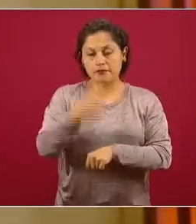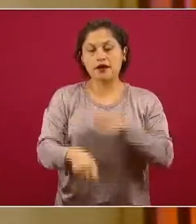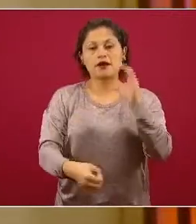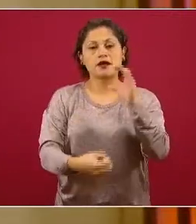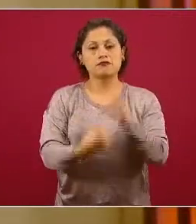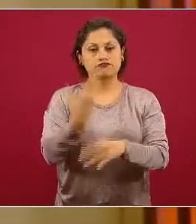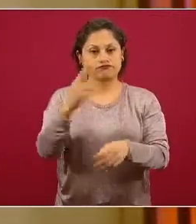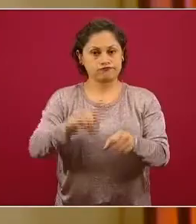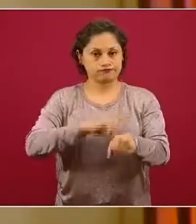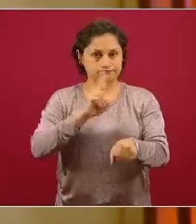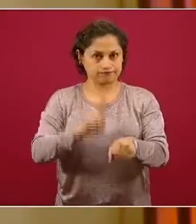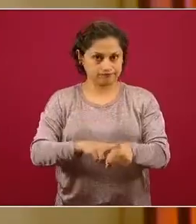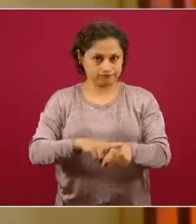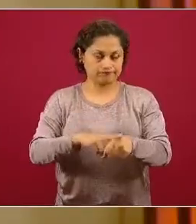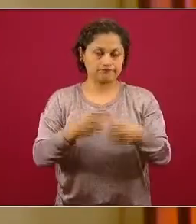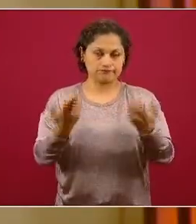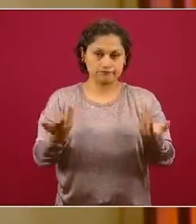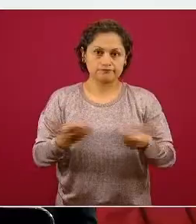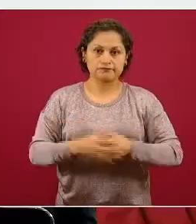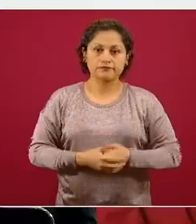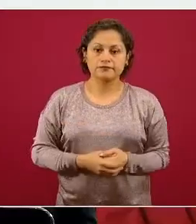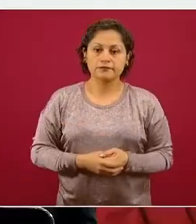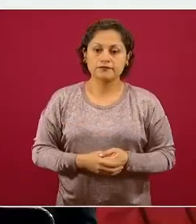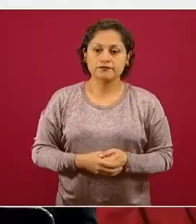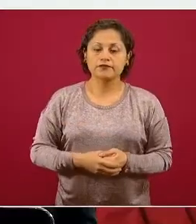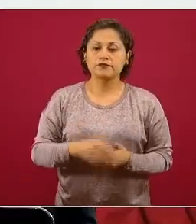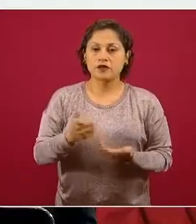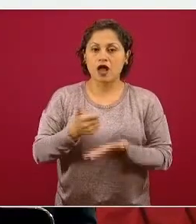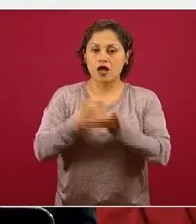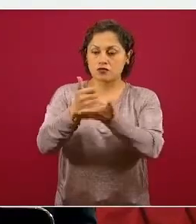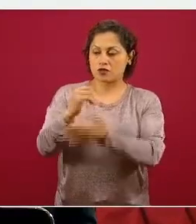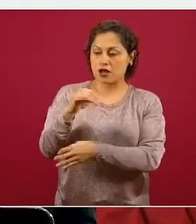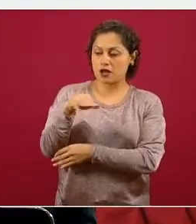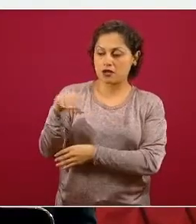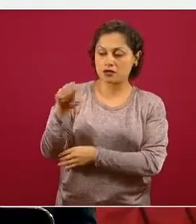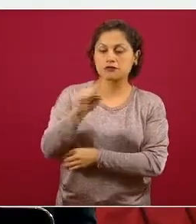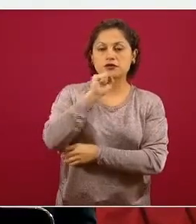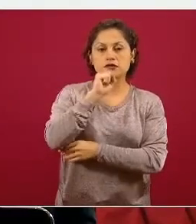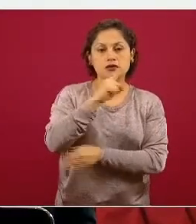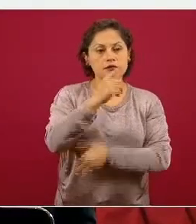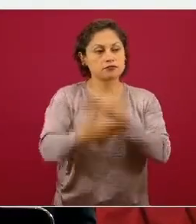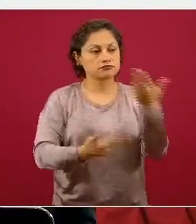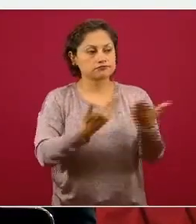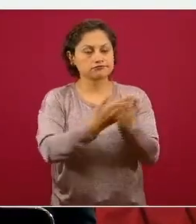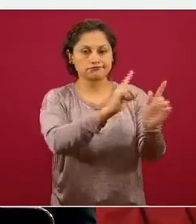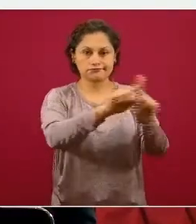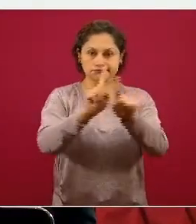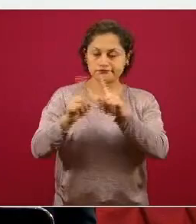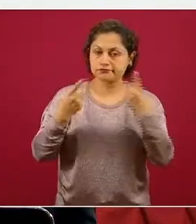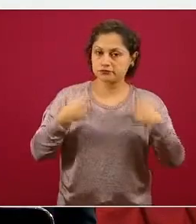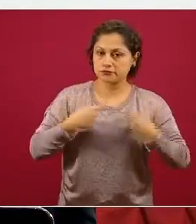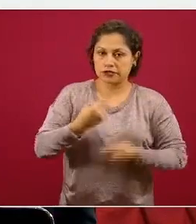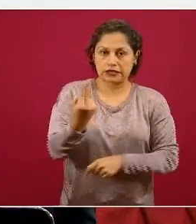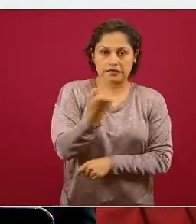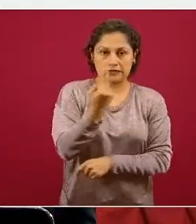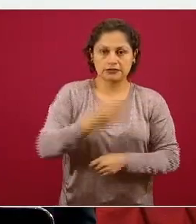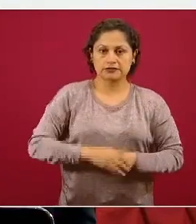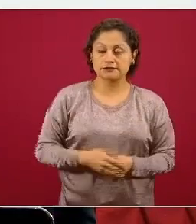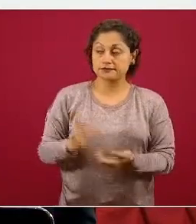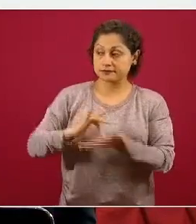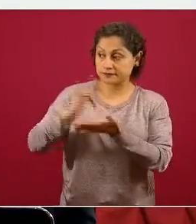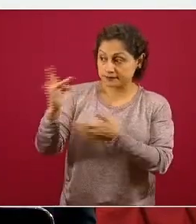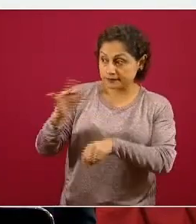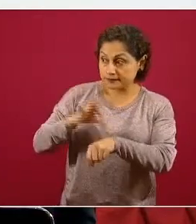COVID y de poder seguir prestando este servicio. Hasta aquí es cuanto, y pues muchas gracias, doctor, por